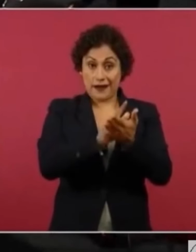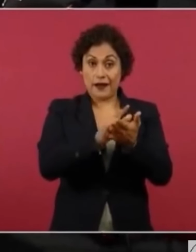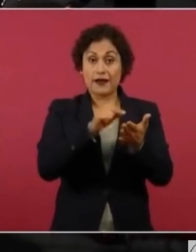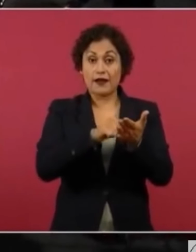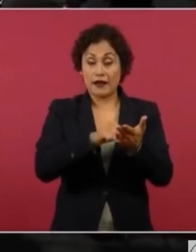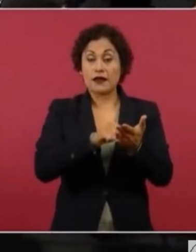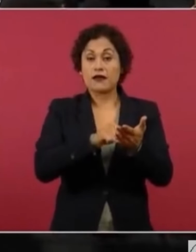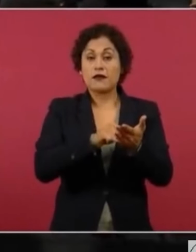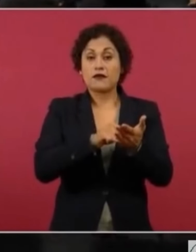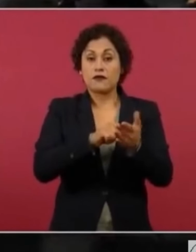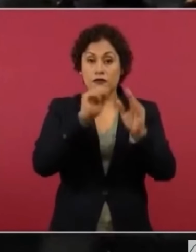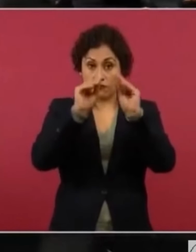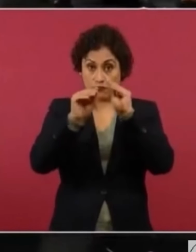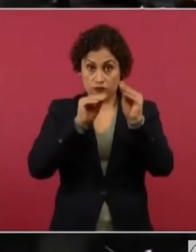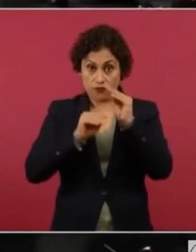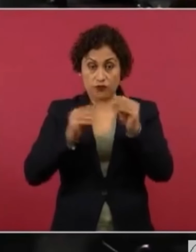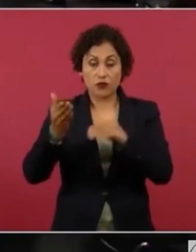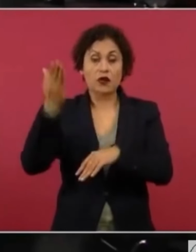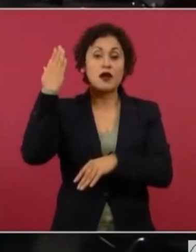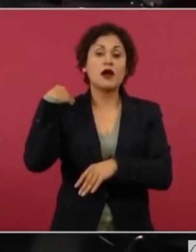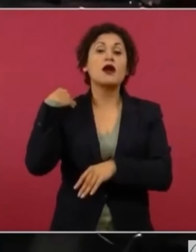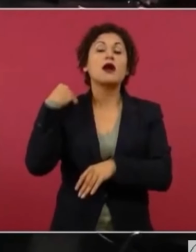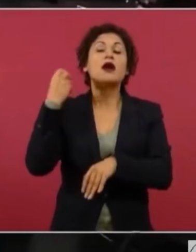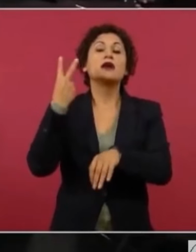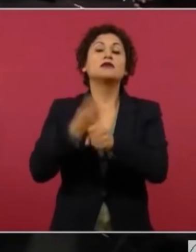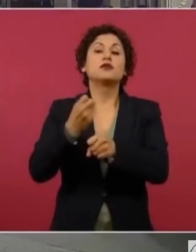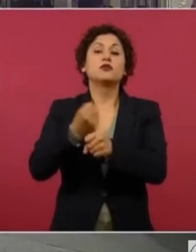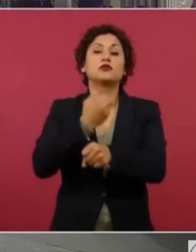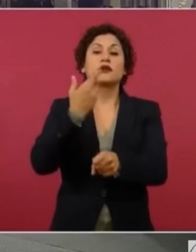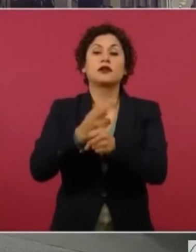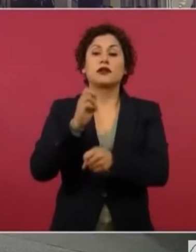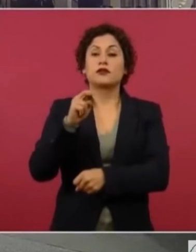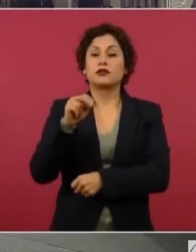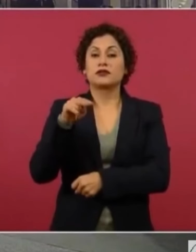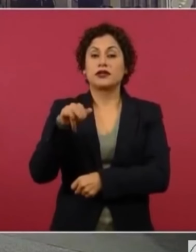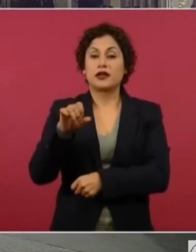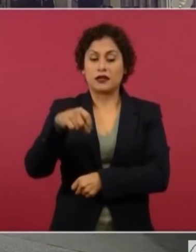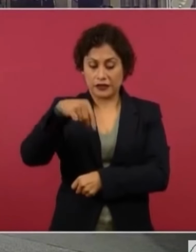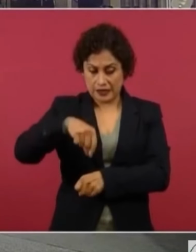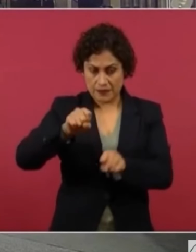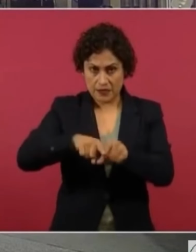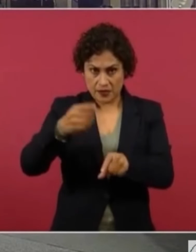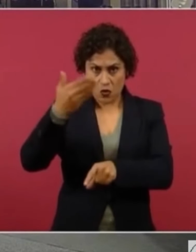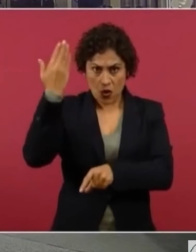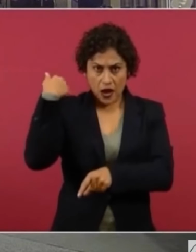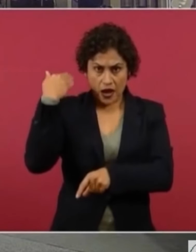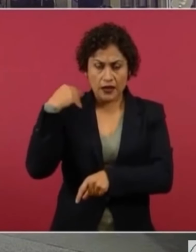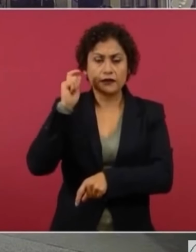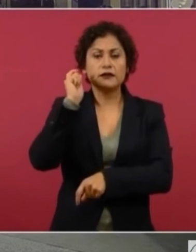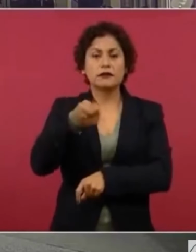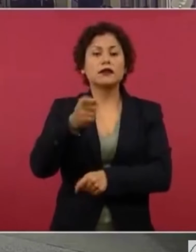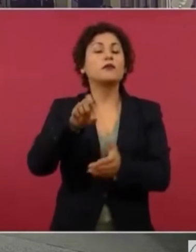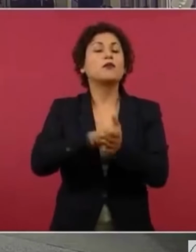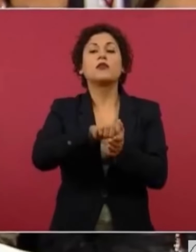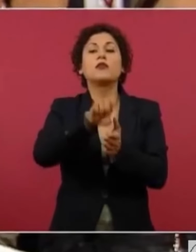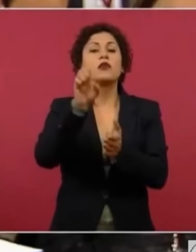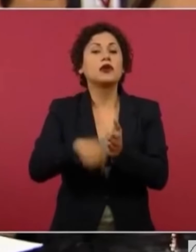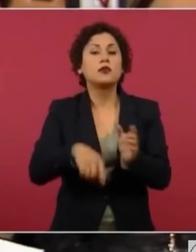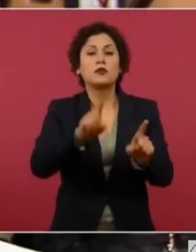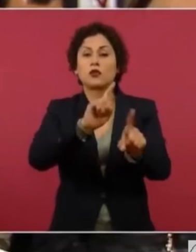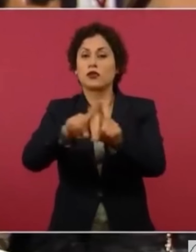señaló el subsecretario Encinas hace unas reuniones aquí mismo. Nos referimos a varios de los integrantes de